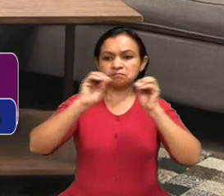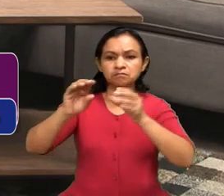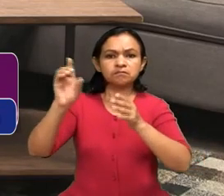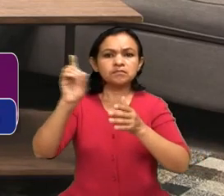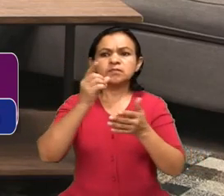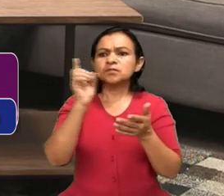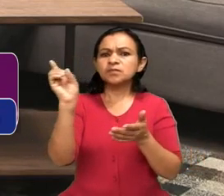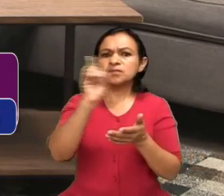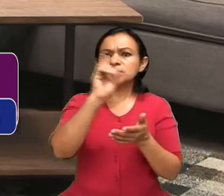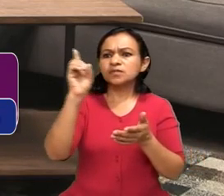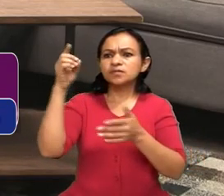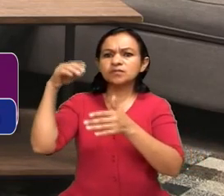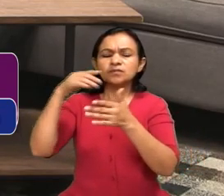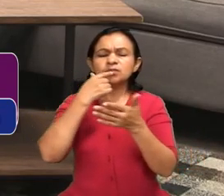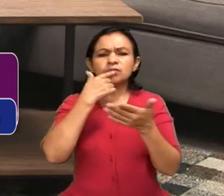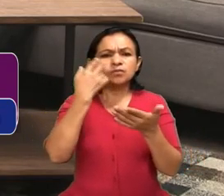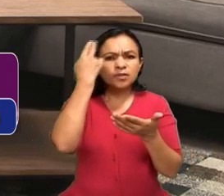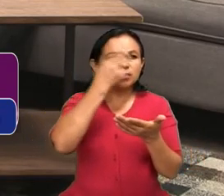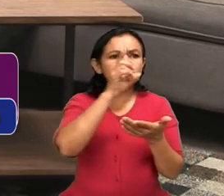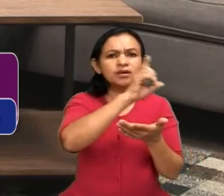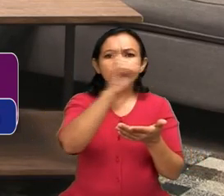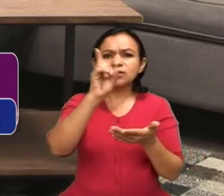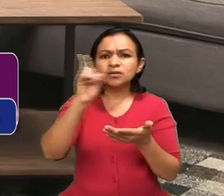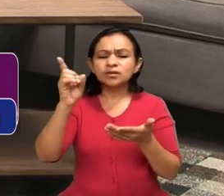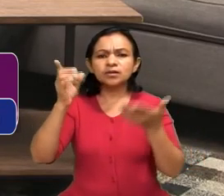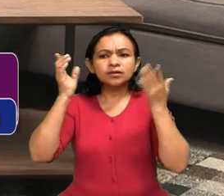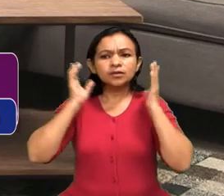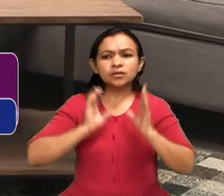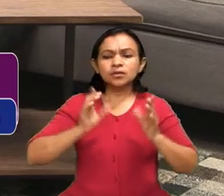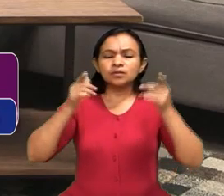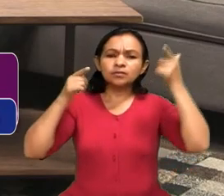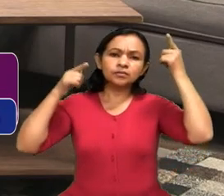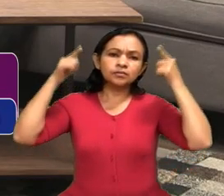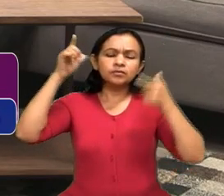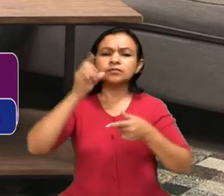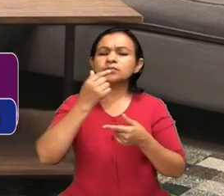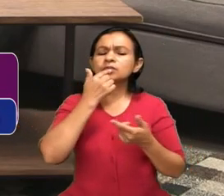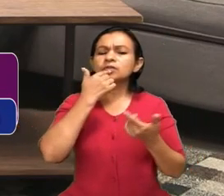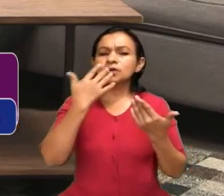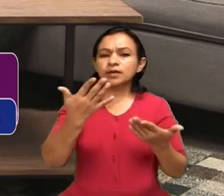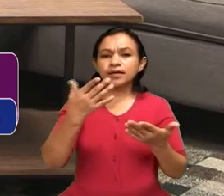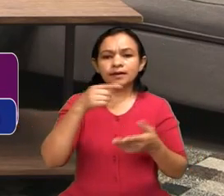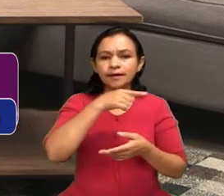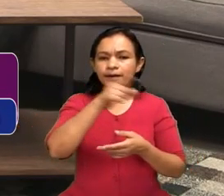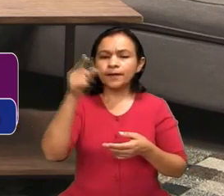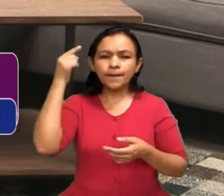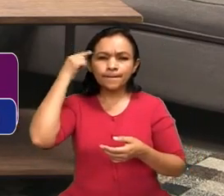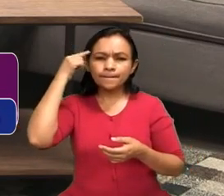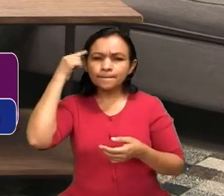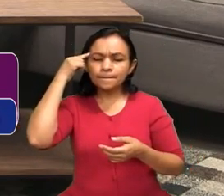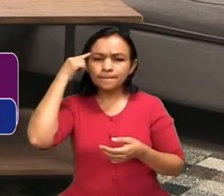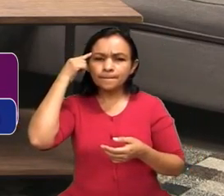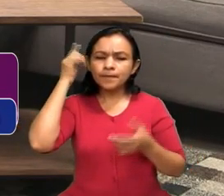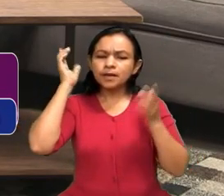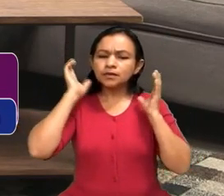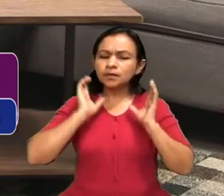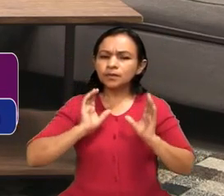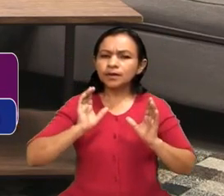qué? Se pregunta uno. Porque precisamente ellos creen que haciendo desaparecer el